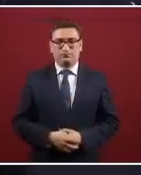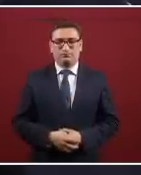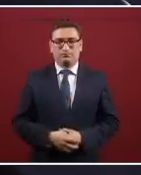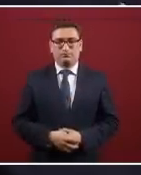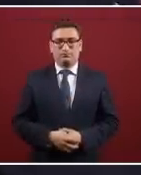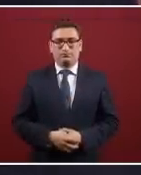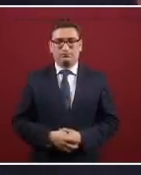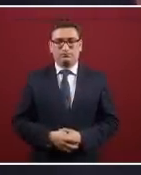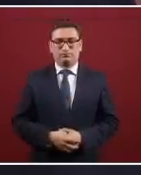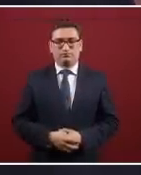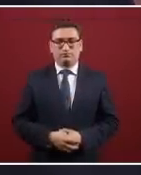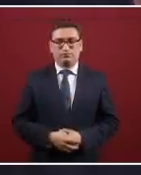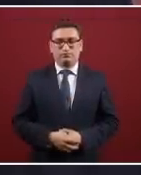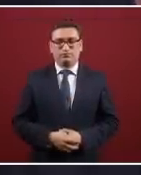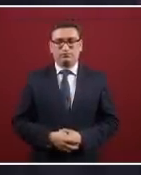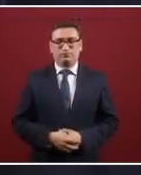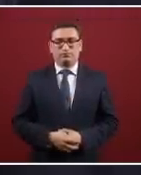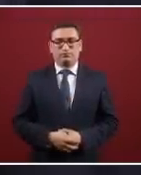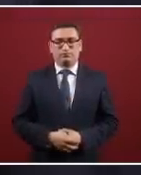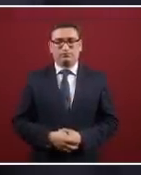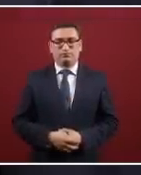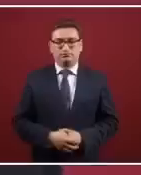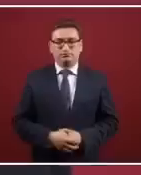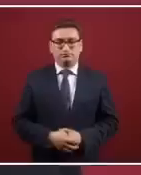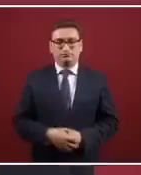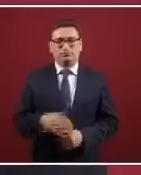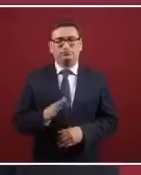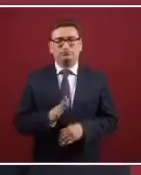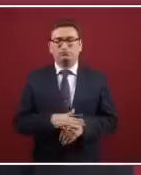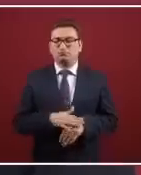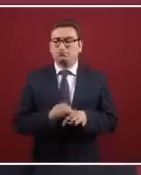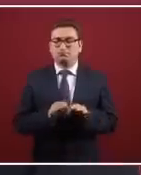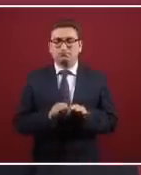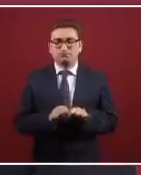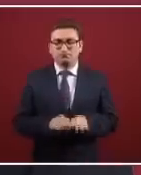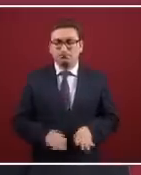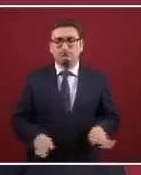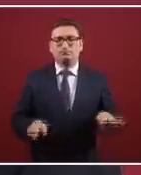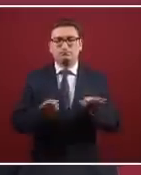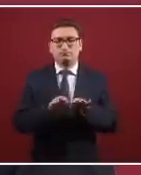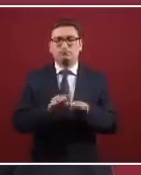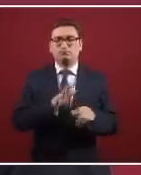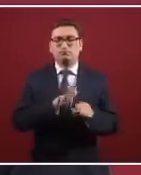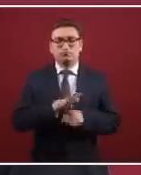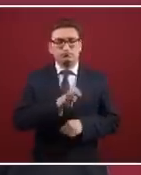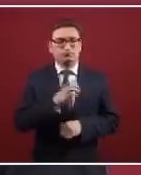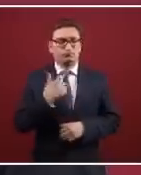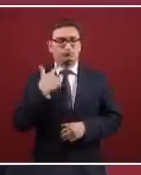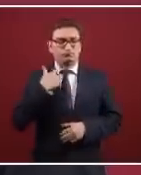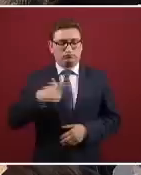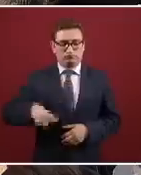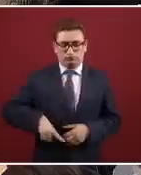digo que lo más importante es la condena al régimen neoliberal,